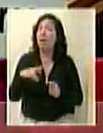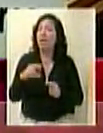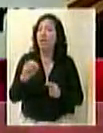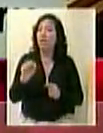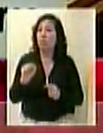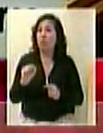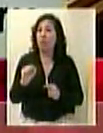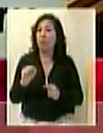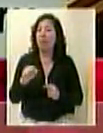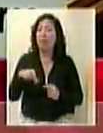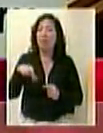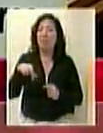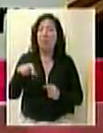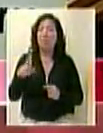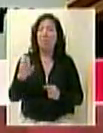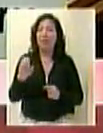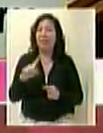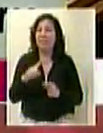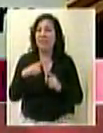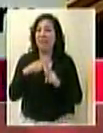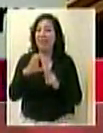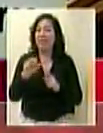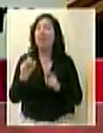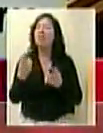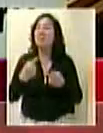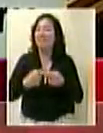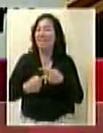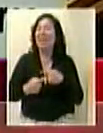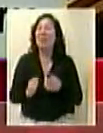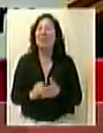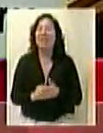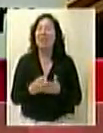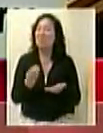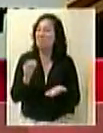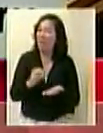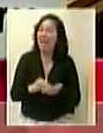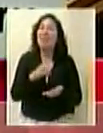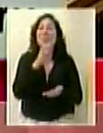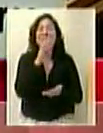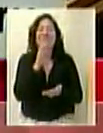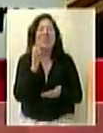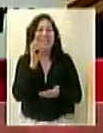Tello. Gracias, Marisol, por acompañarnos. Y se vienen